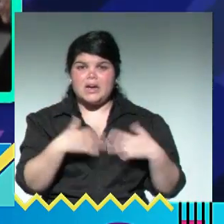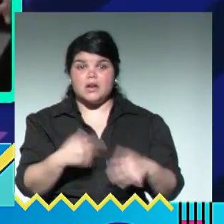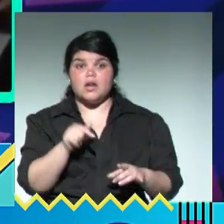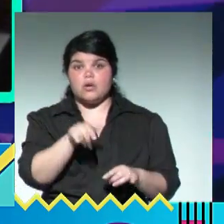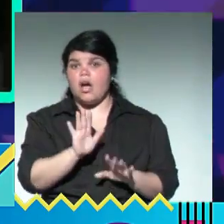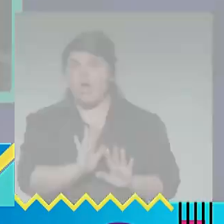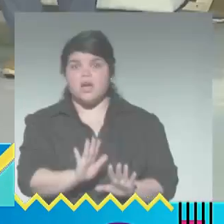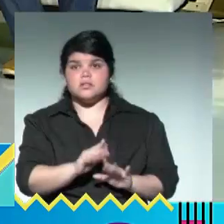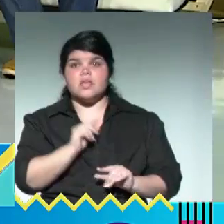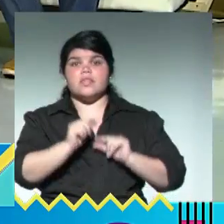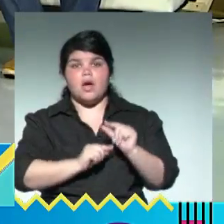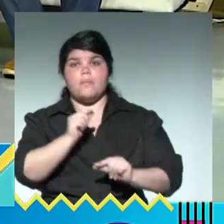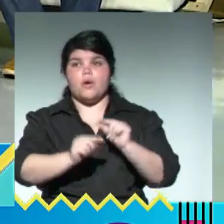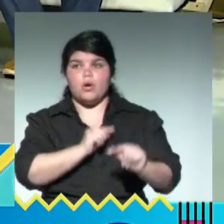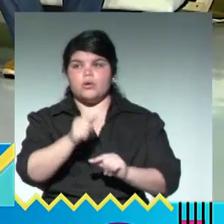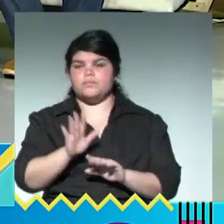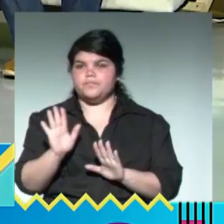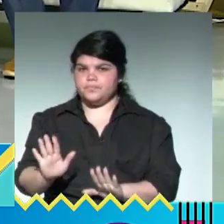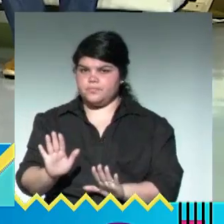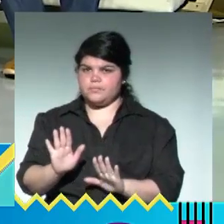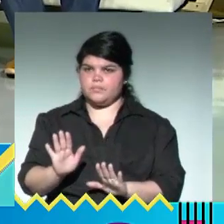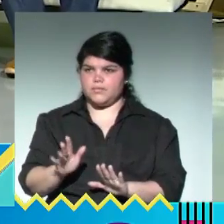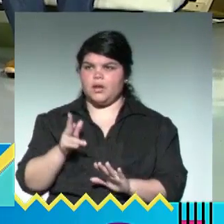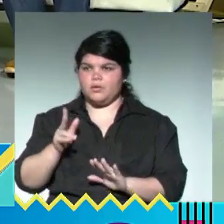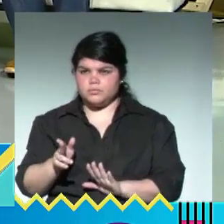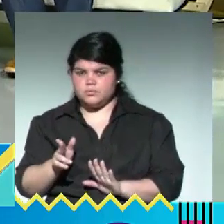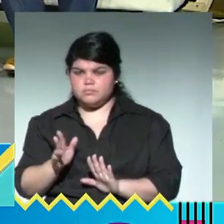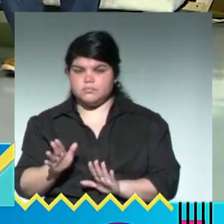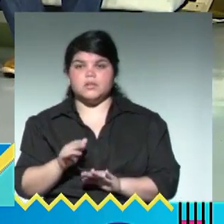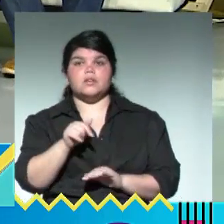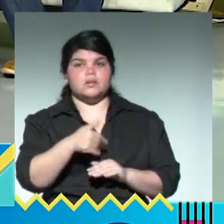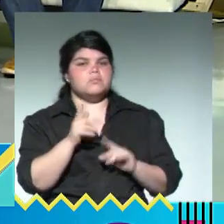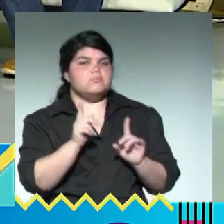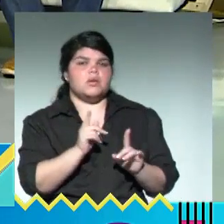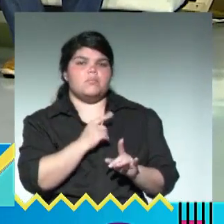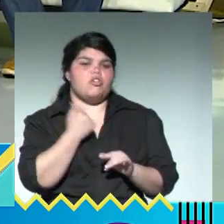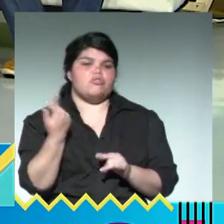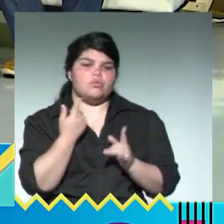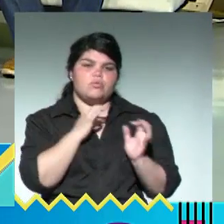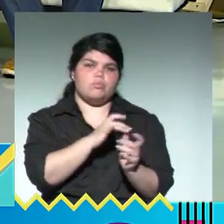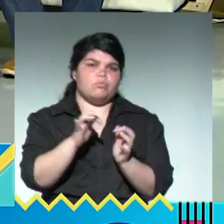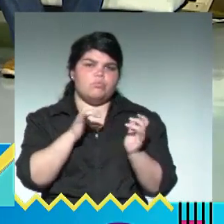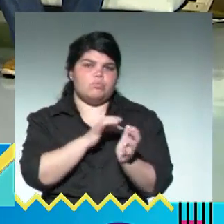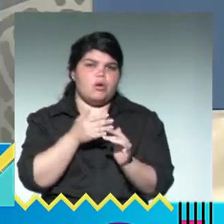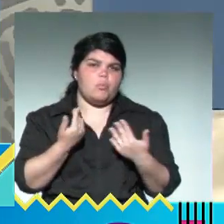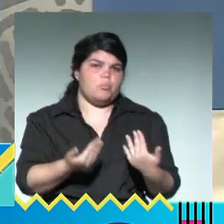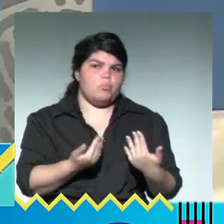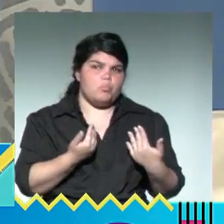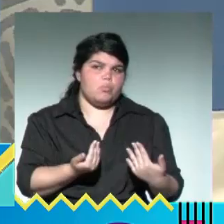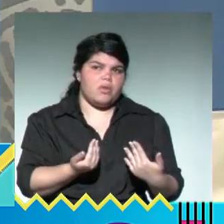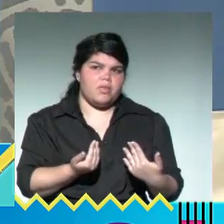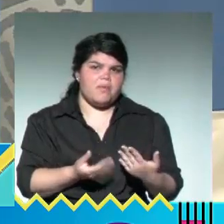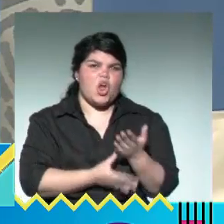serio. Ahí, Sebastián, podemos hablar de algunas cosas puntuales, pero no hubo un gran ajuste. Ahora